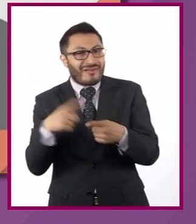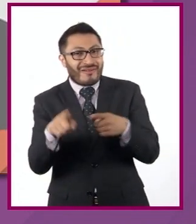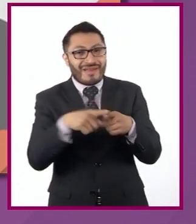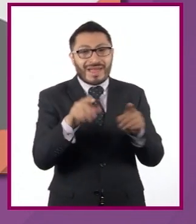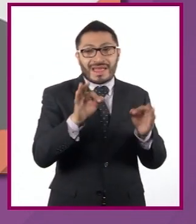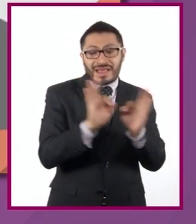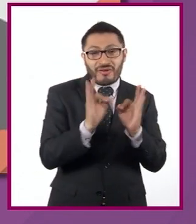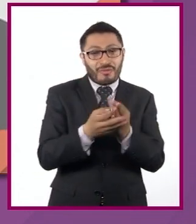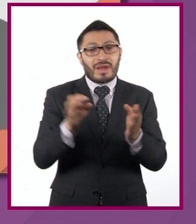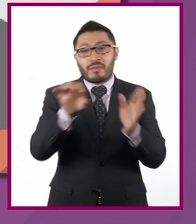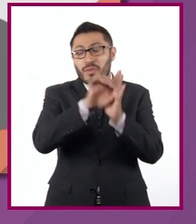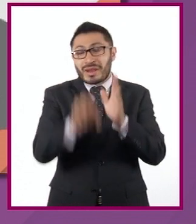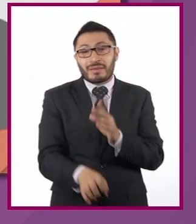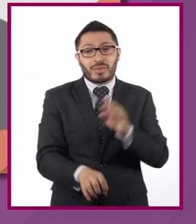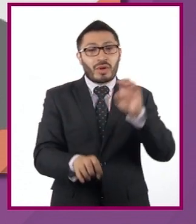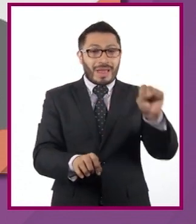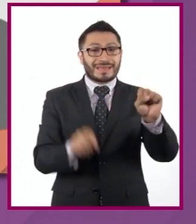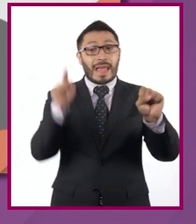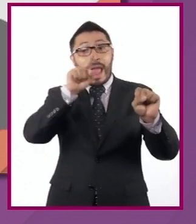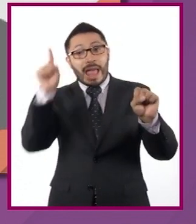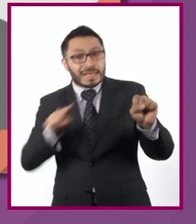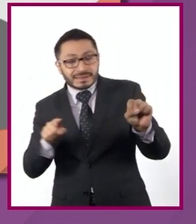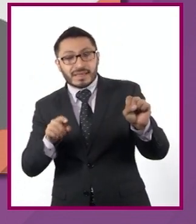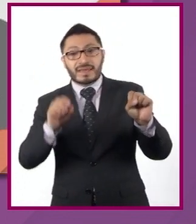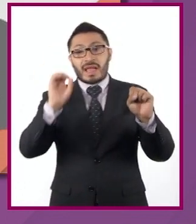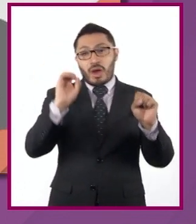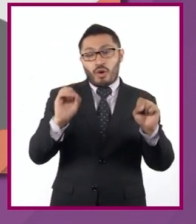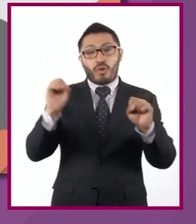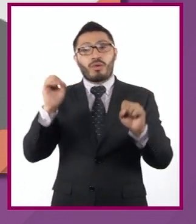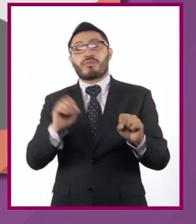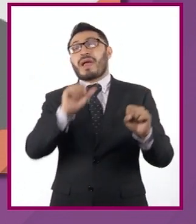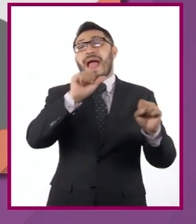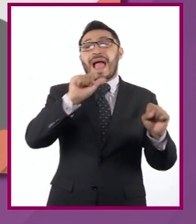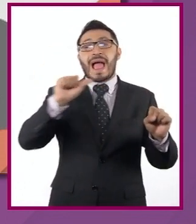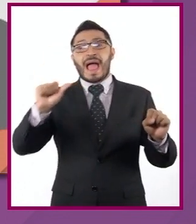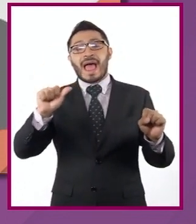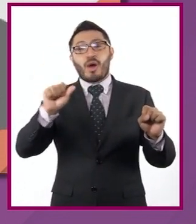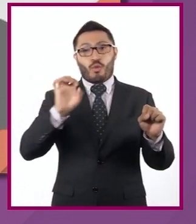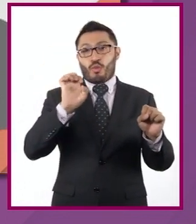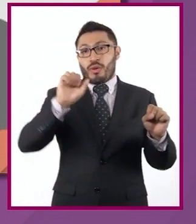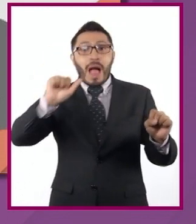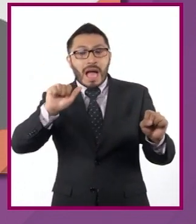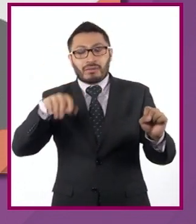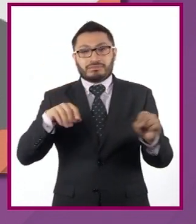Z, con acentos en otra vocal, alargando alguna vocal, entre otras?